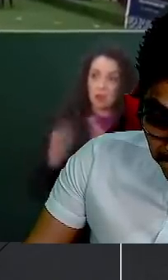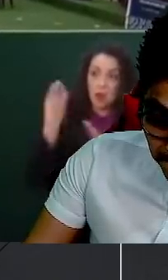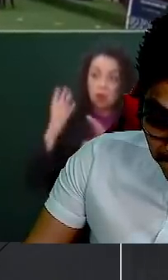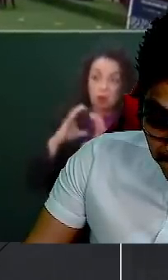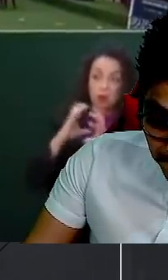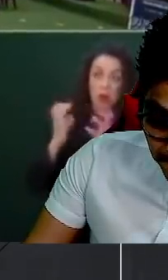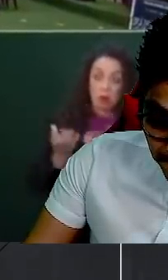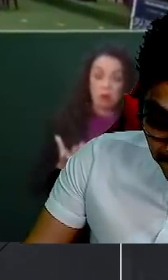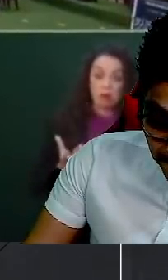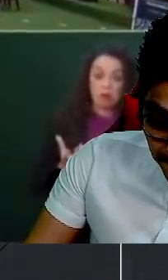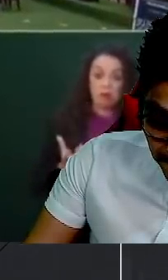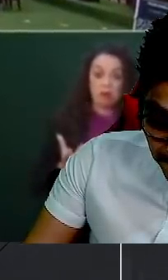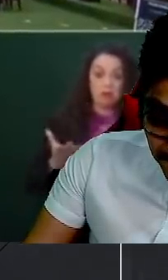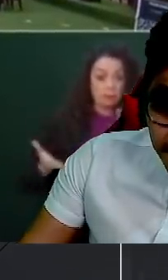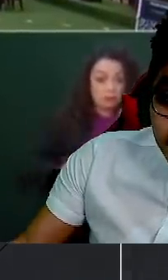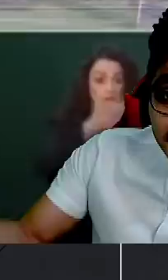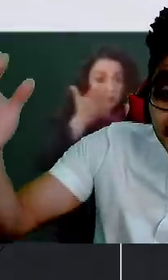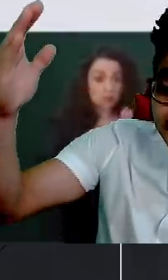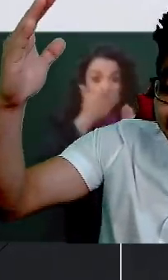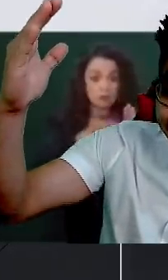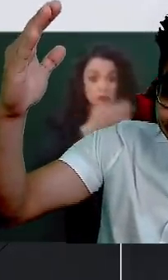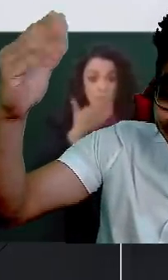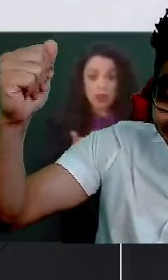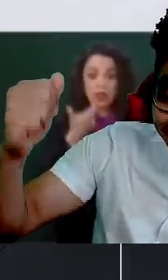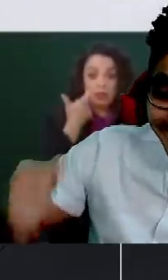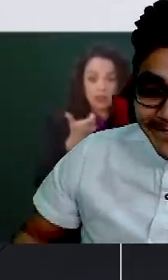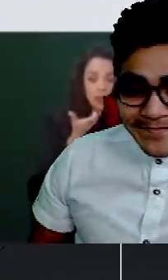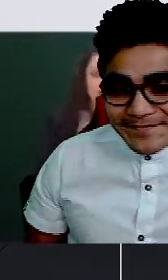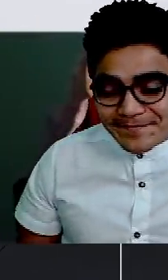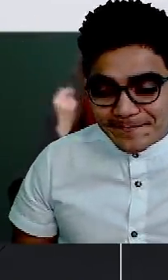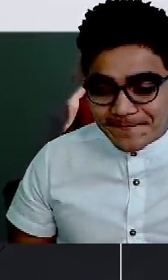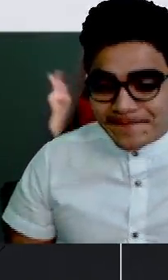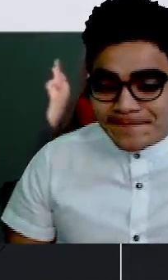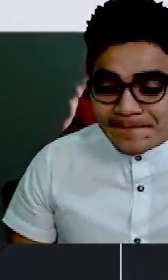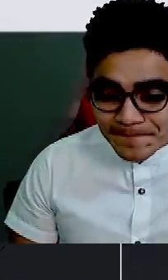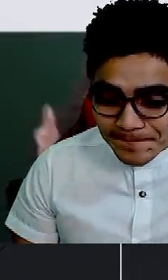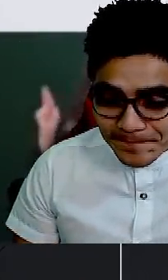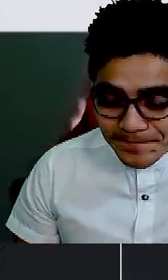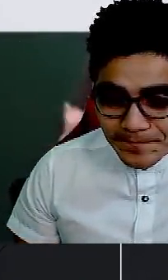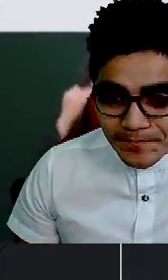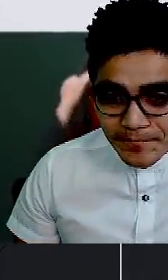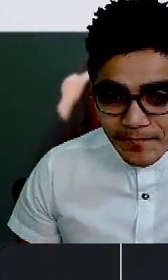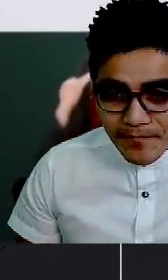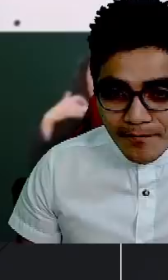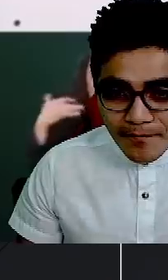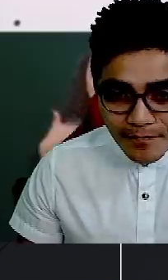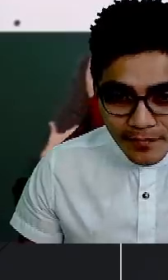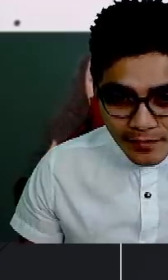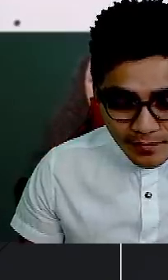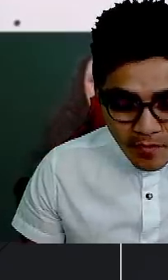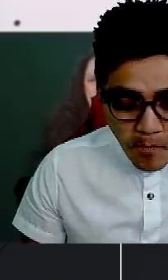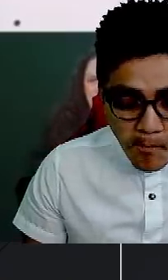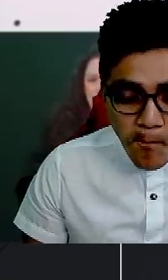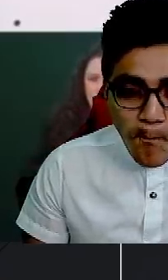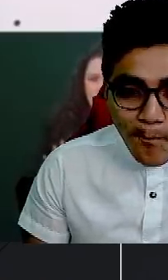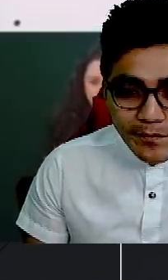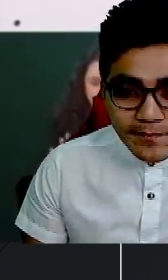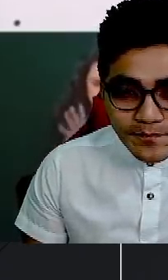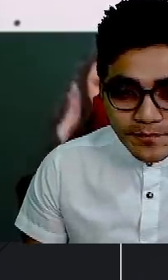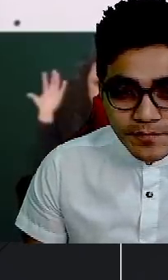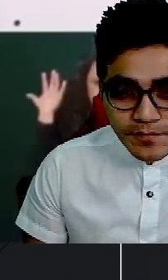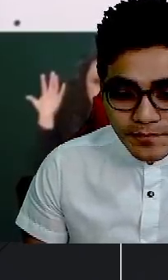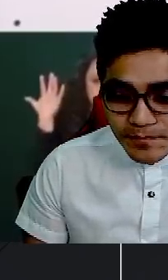construida sin endeudamiento y en tiempo récord, gracias a la responsabilidad,